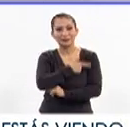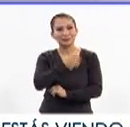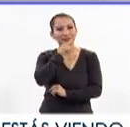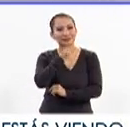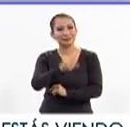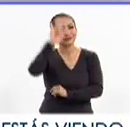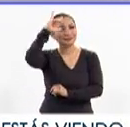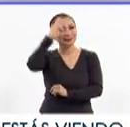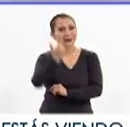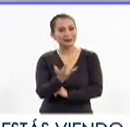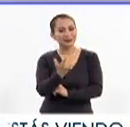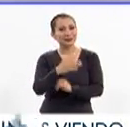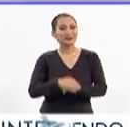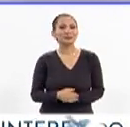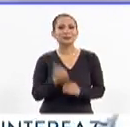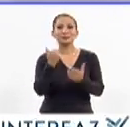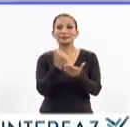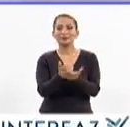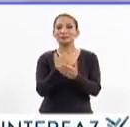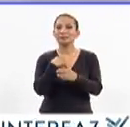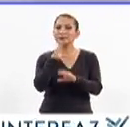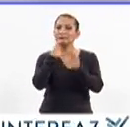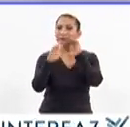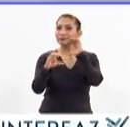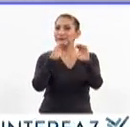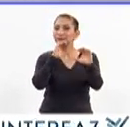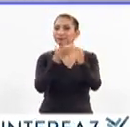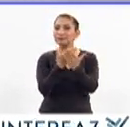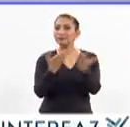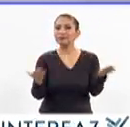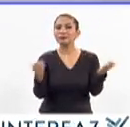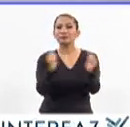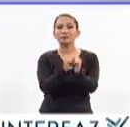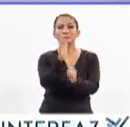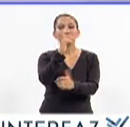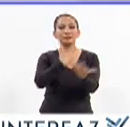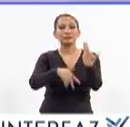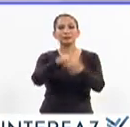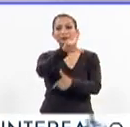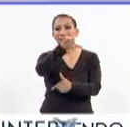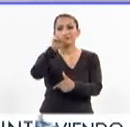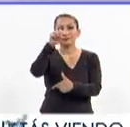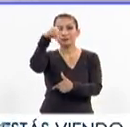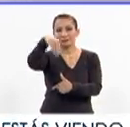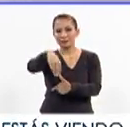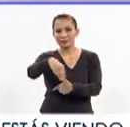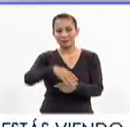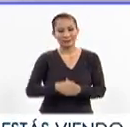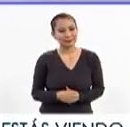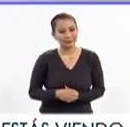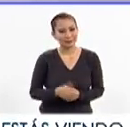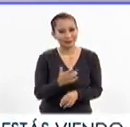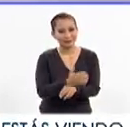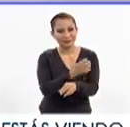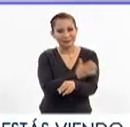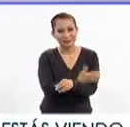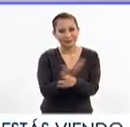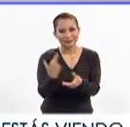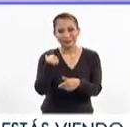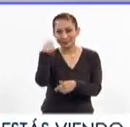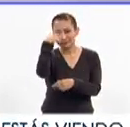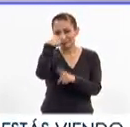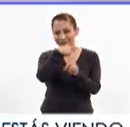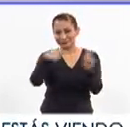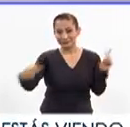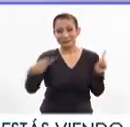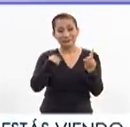con mucho gusto también a Griselda Yebra. Ella nos permite comunicarnos con ustedes a través de la lengua de señas mexicana. Y pues acompáñenos, en la próxima